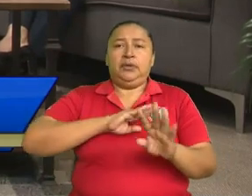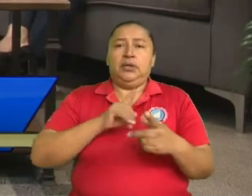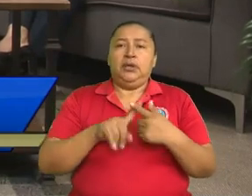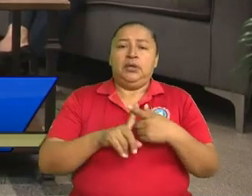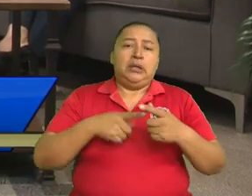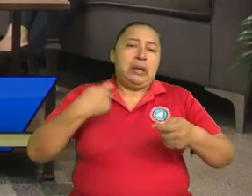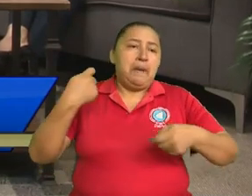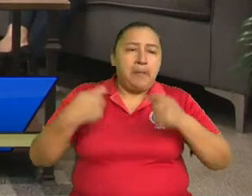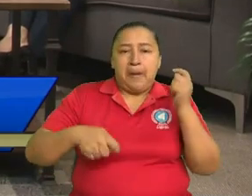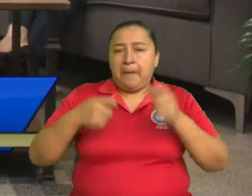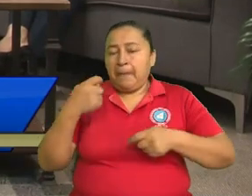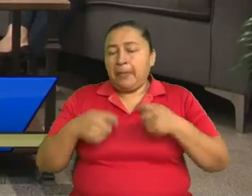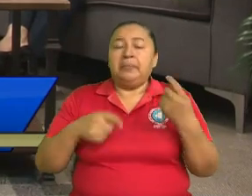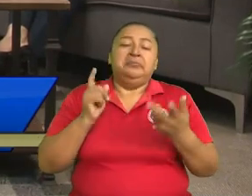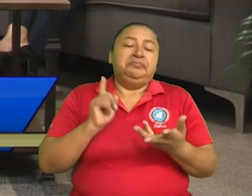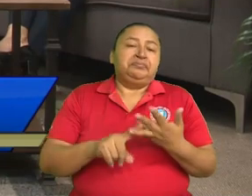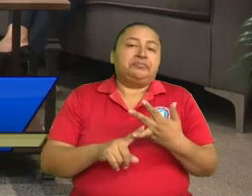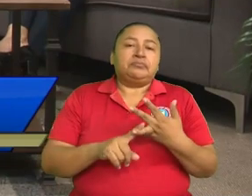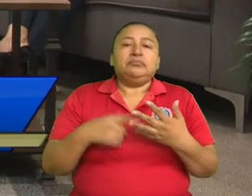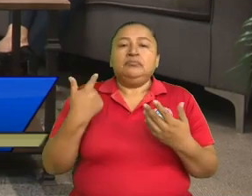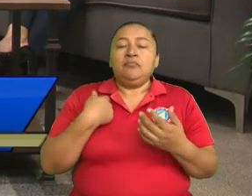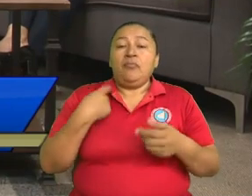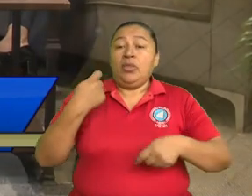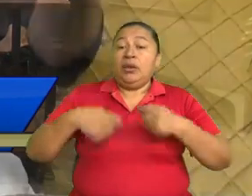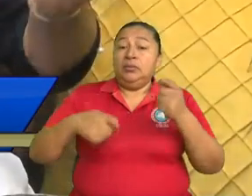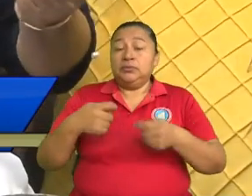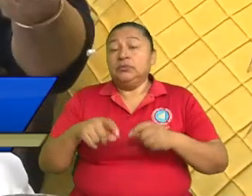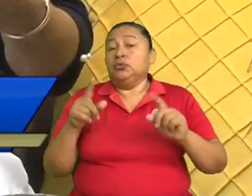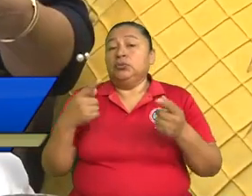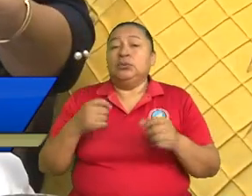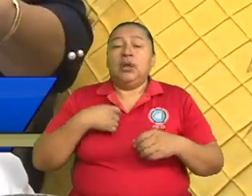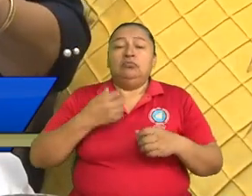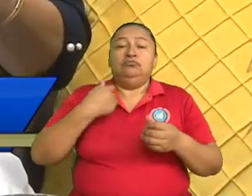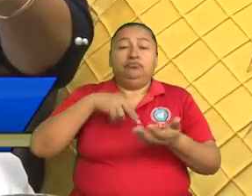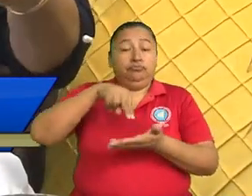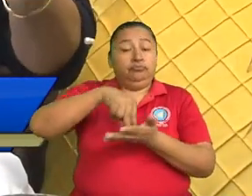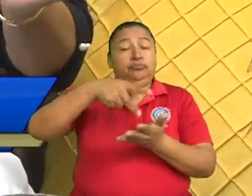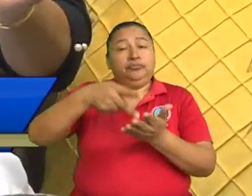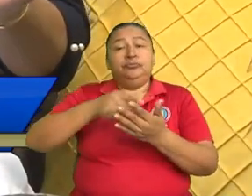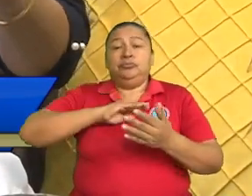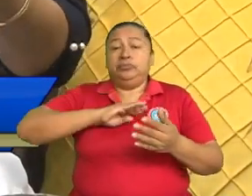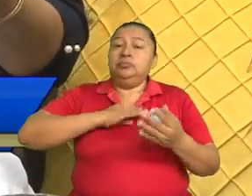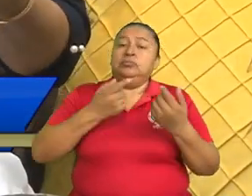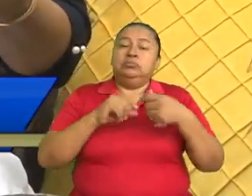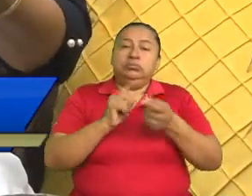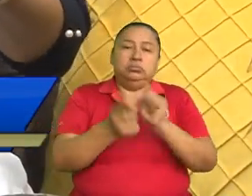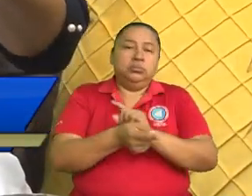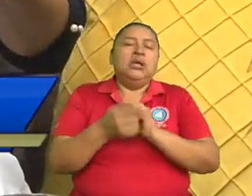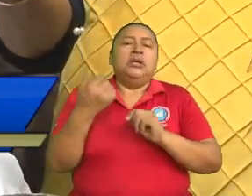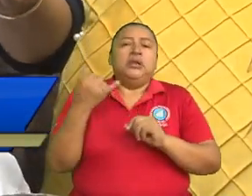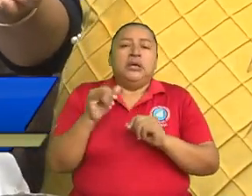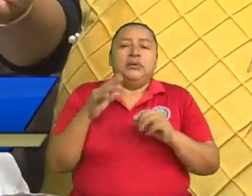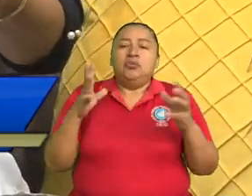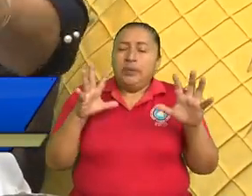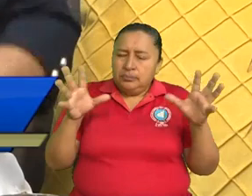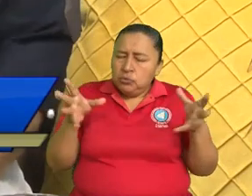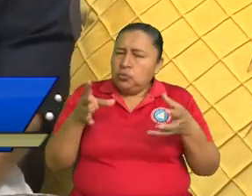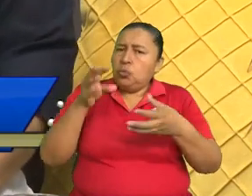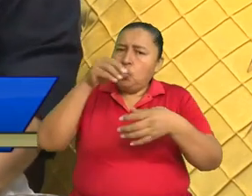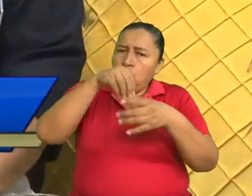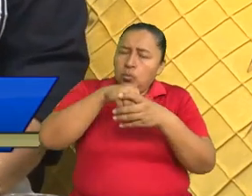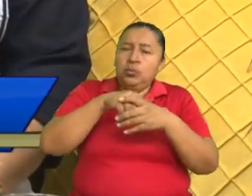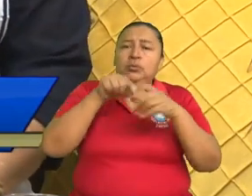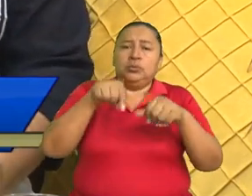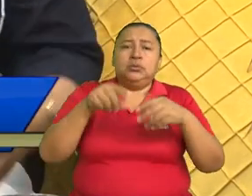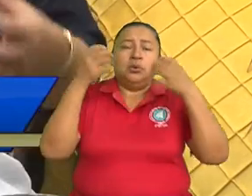bandas rítmicas, las bandas musicales, las gimnasias, son parte de, ¿verdad? Son parte de una cultura ya. Una